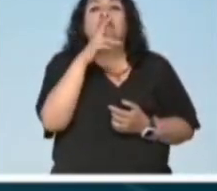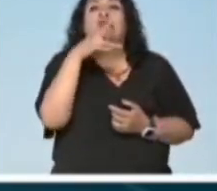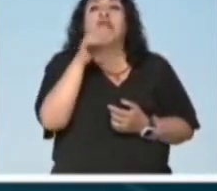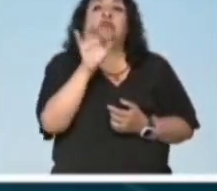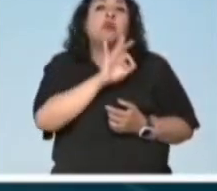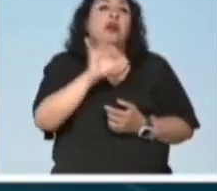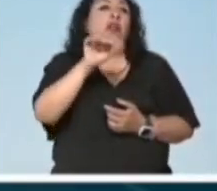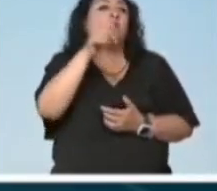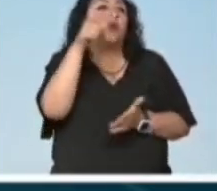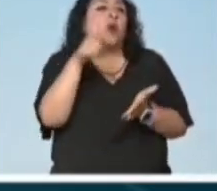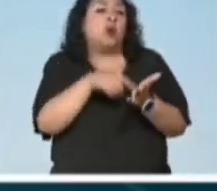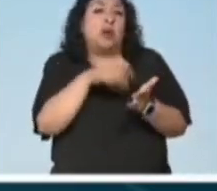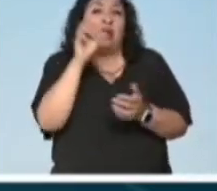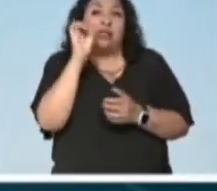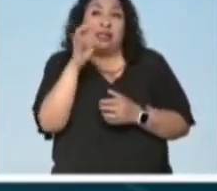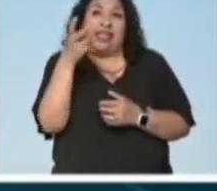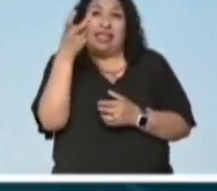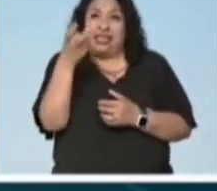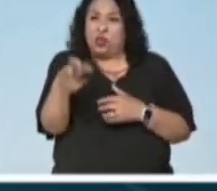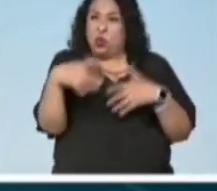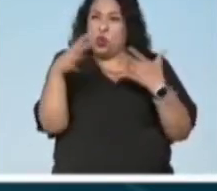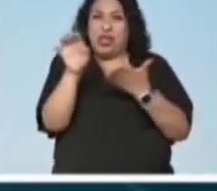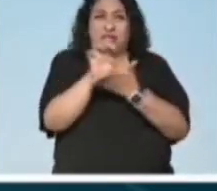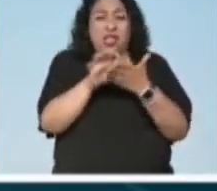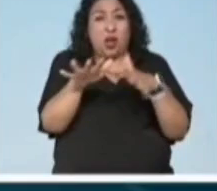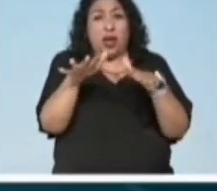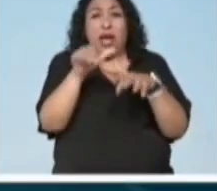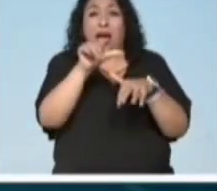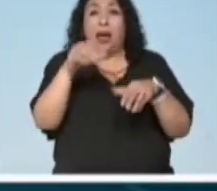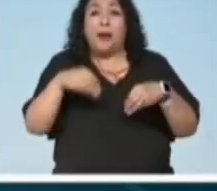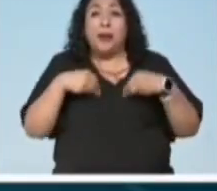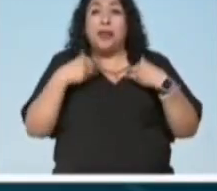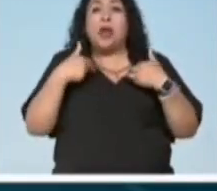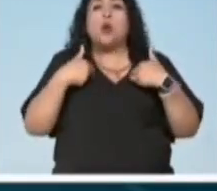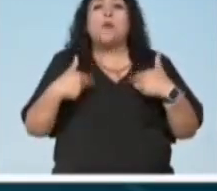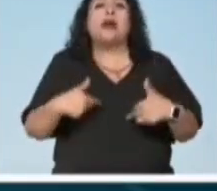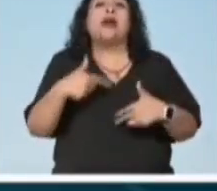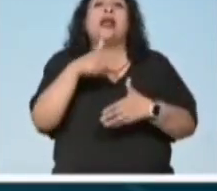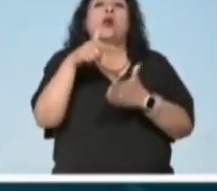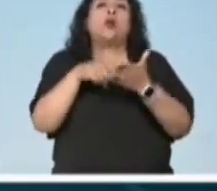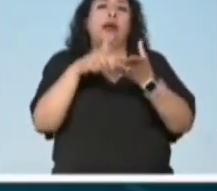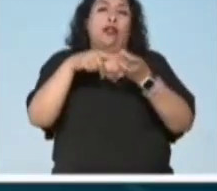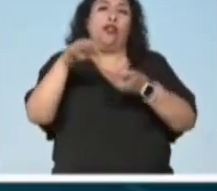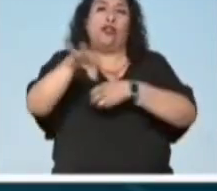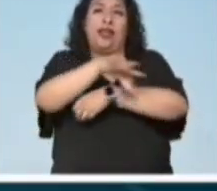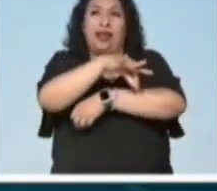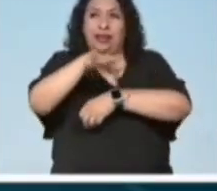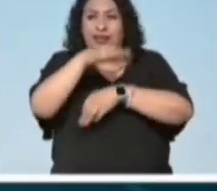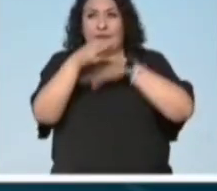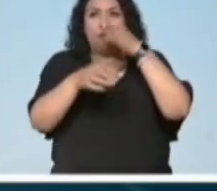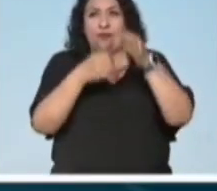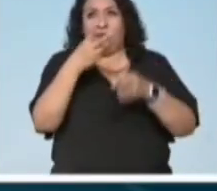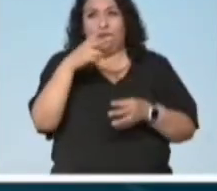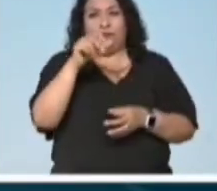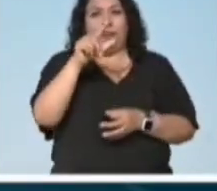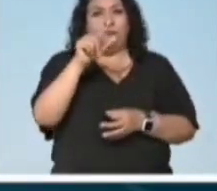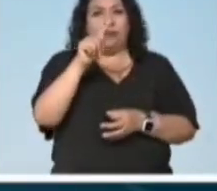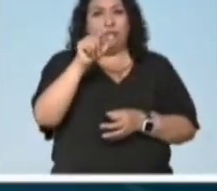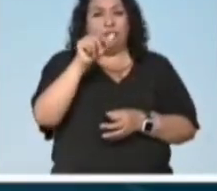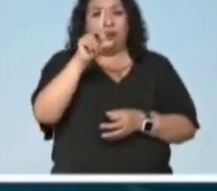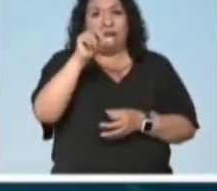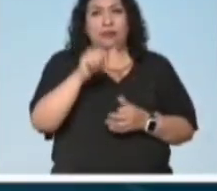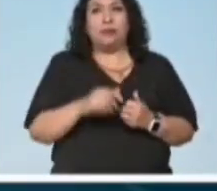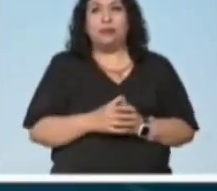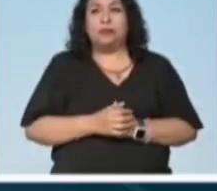Borges podía estar en cualquier otro lugar entonces el gran escenario de la vida humana es la arquitectura Noticias 22 Alberto